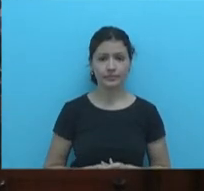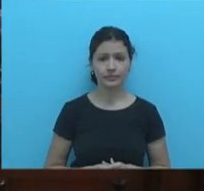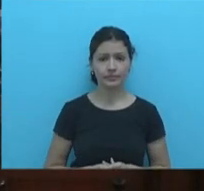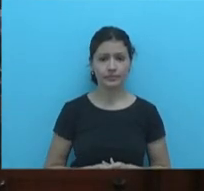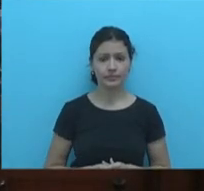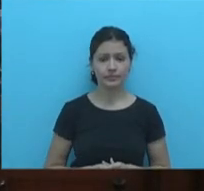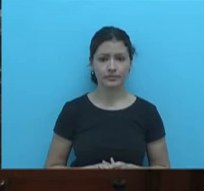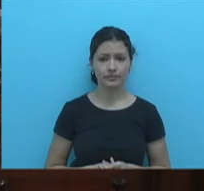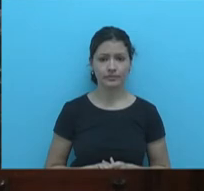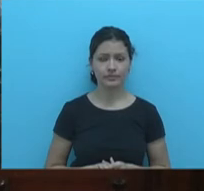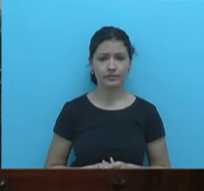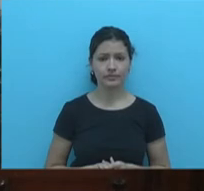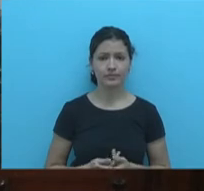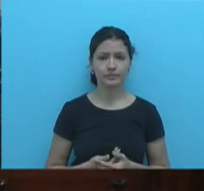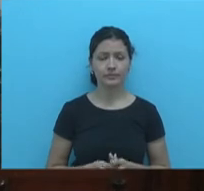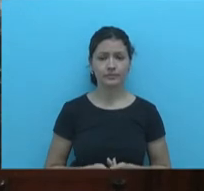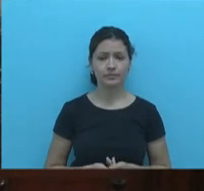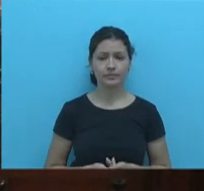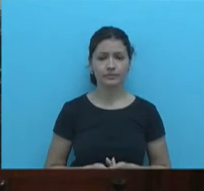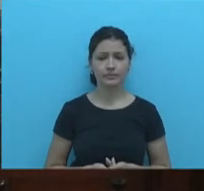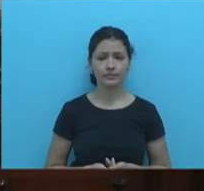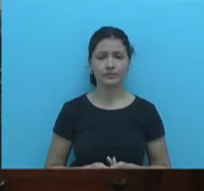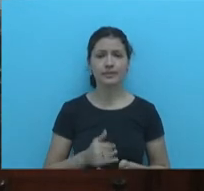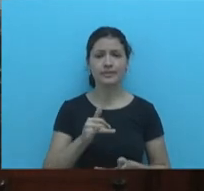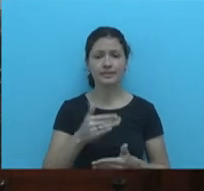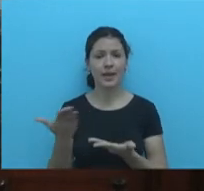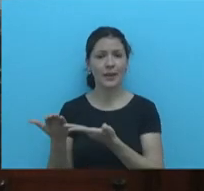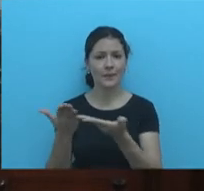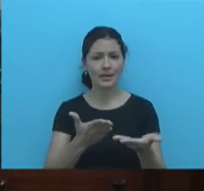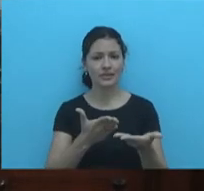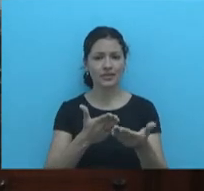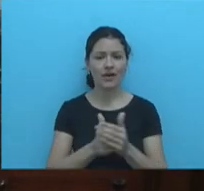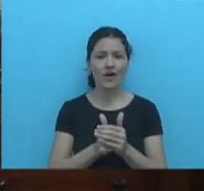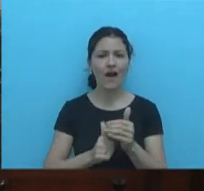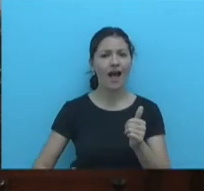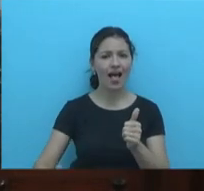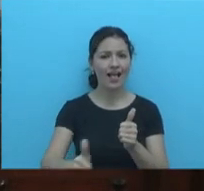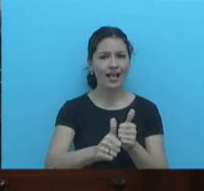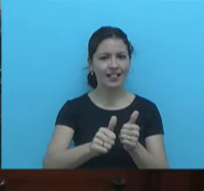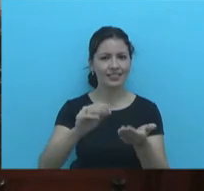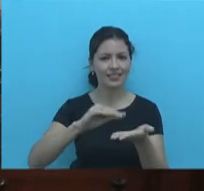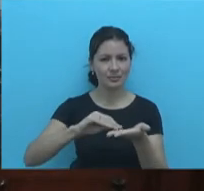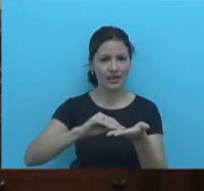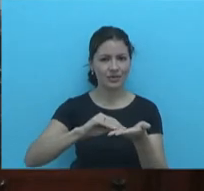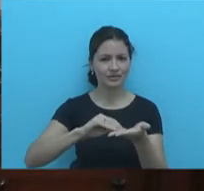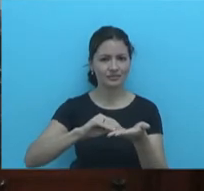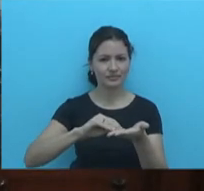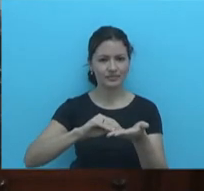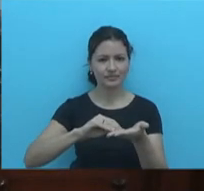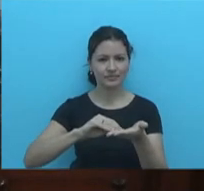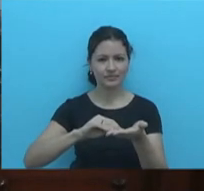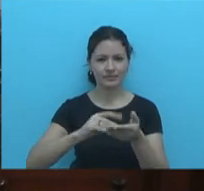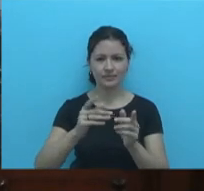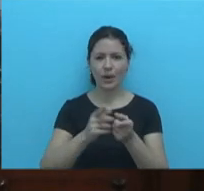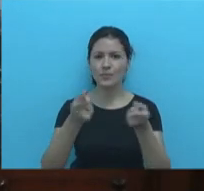certificados de haber participado. Ahí nos ponemos adelante. Por eso invito a bajarse al estrado, al diputado. Yo les pido, pasen los docentes, así